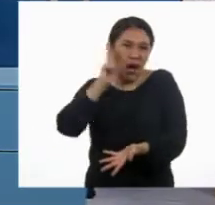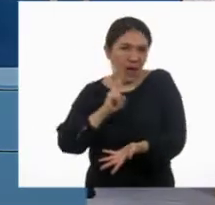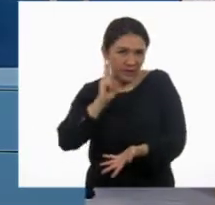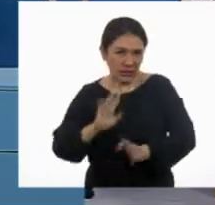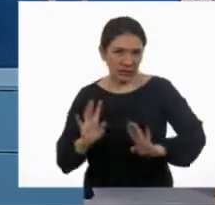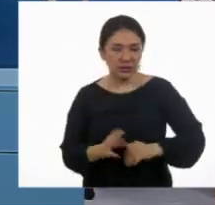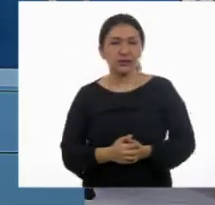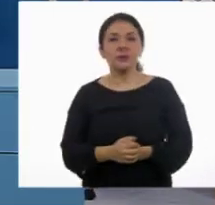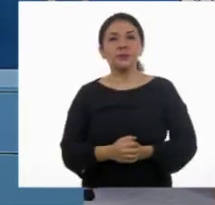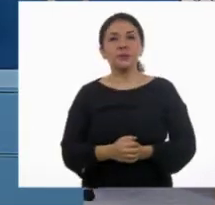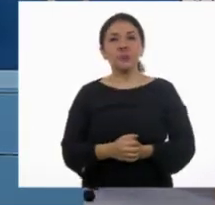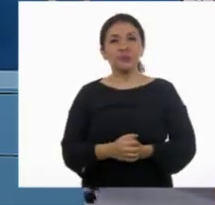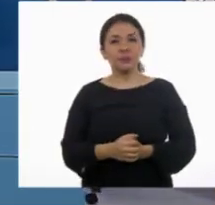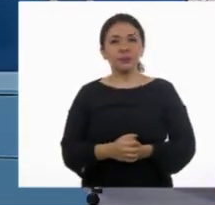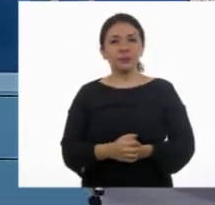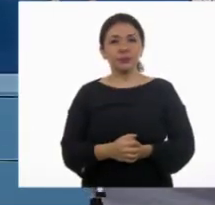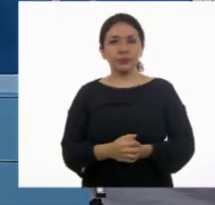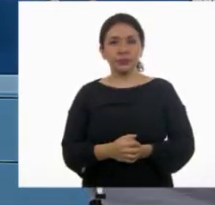Muy bien.